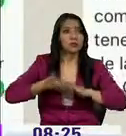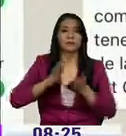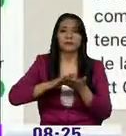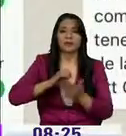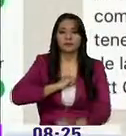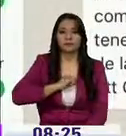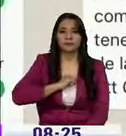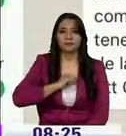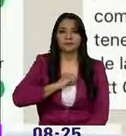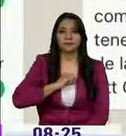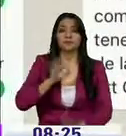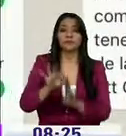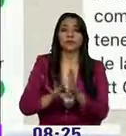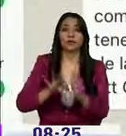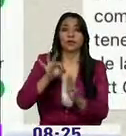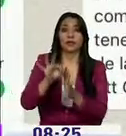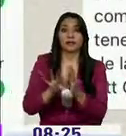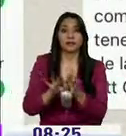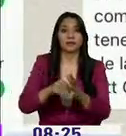Barrio La Floresta, calle en